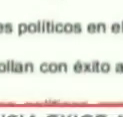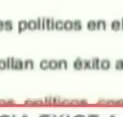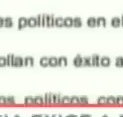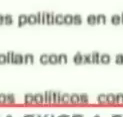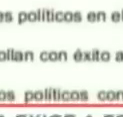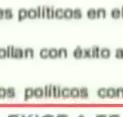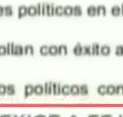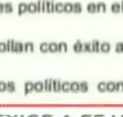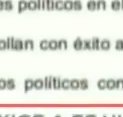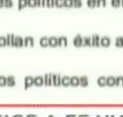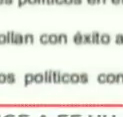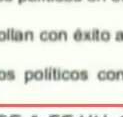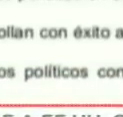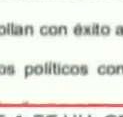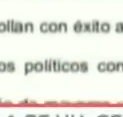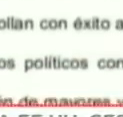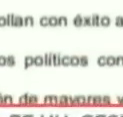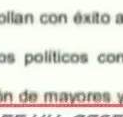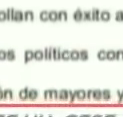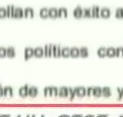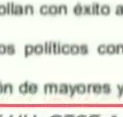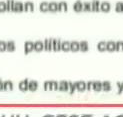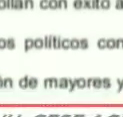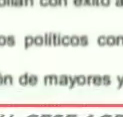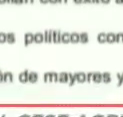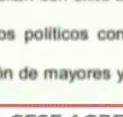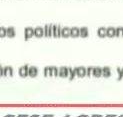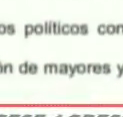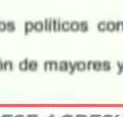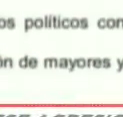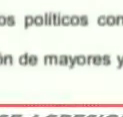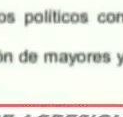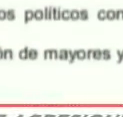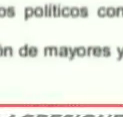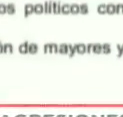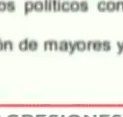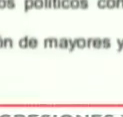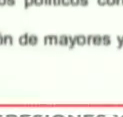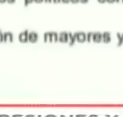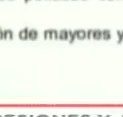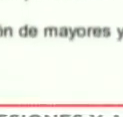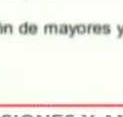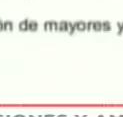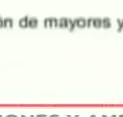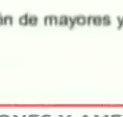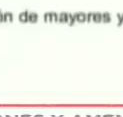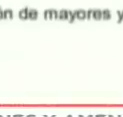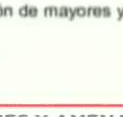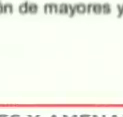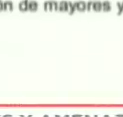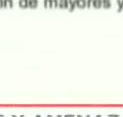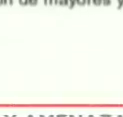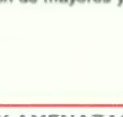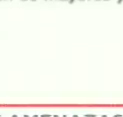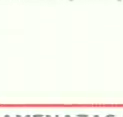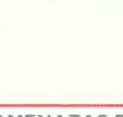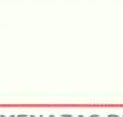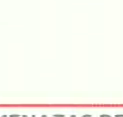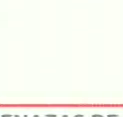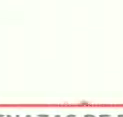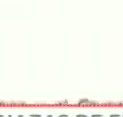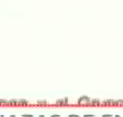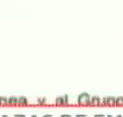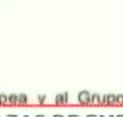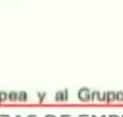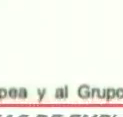y demás actores que conforman esta instancia para invitarlos a mantener canales fidedignos de información que les permitan